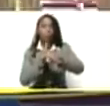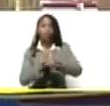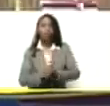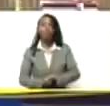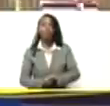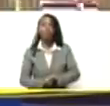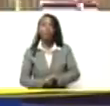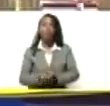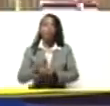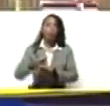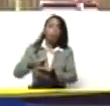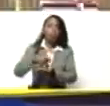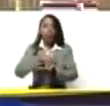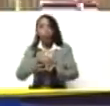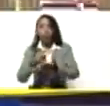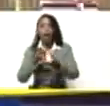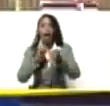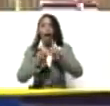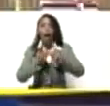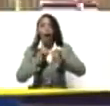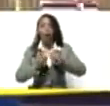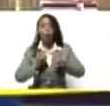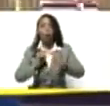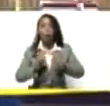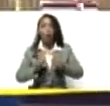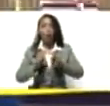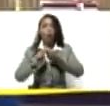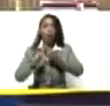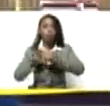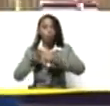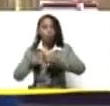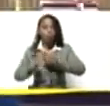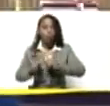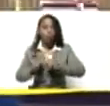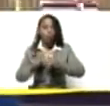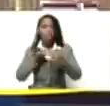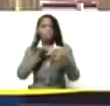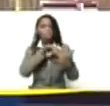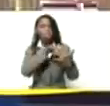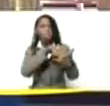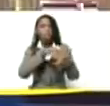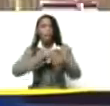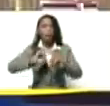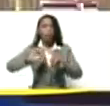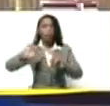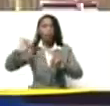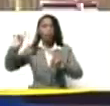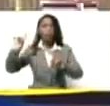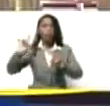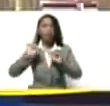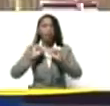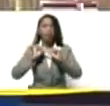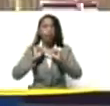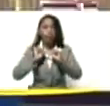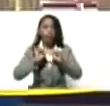debilitado en algunos casos la guerra eléctrica continuó